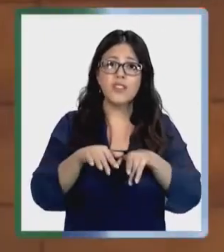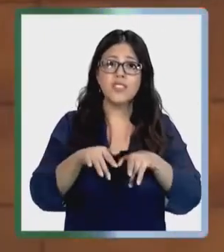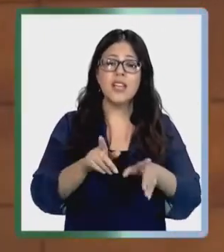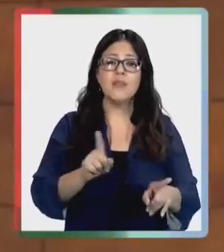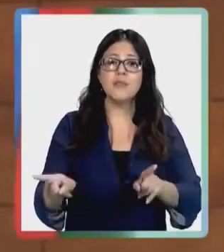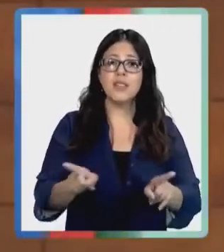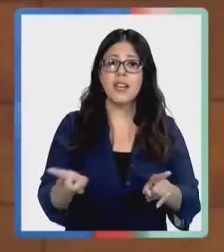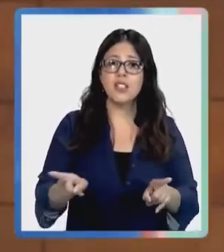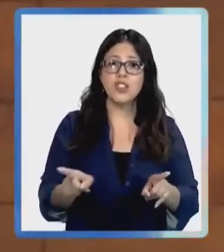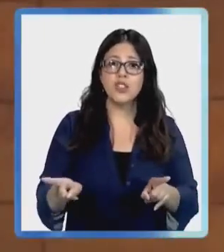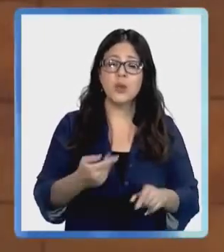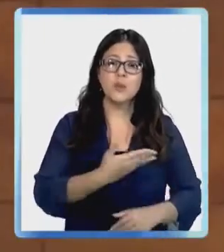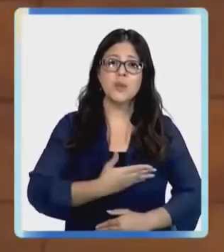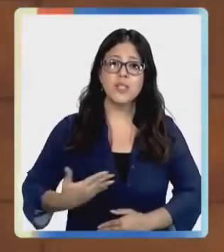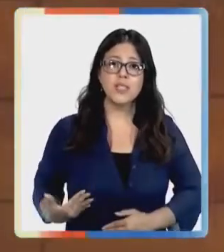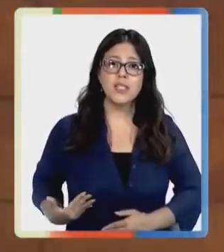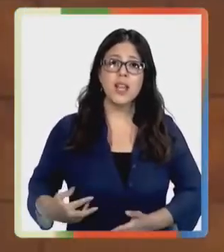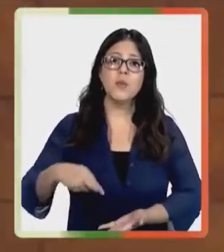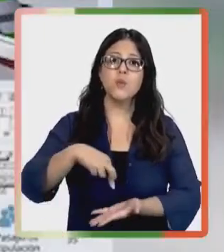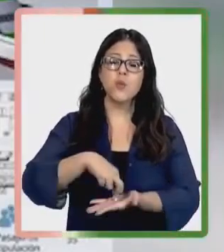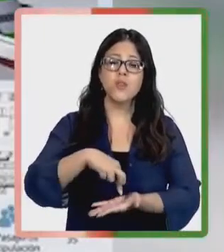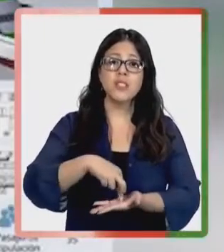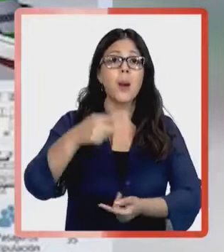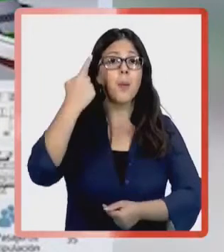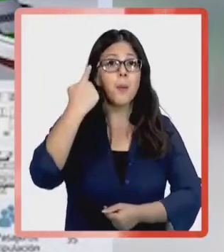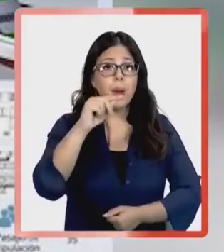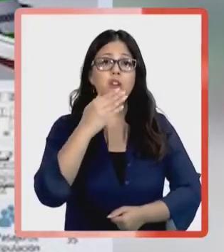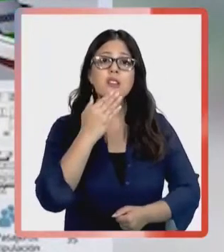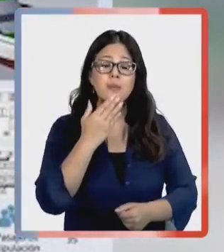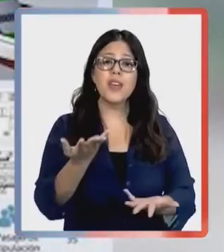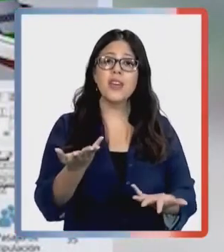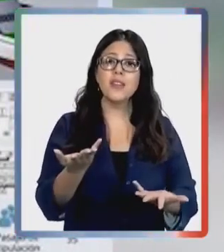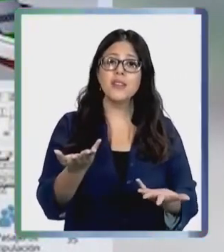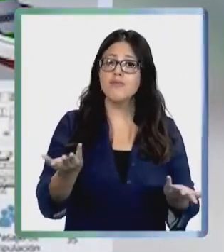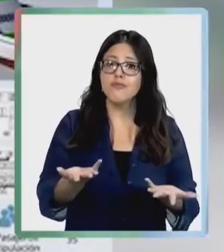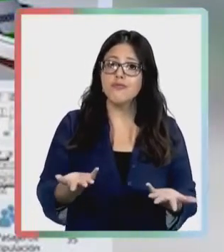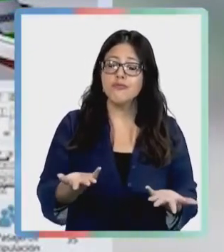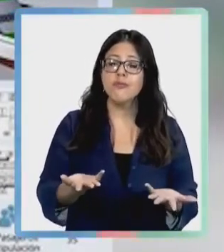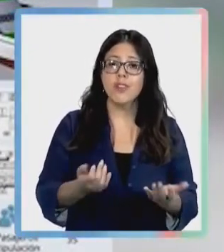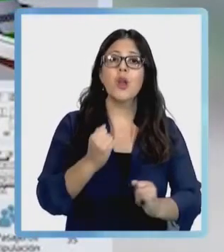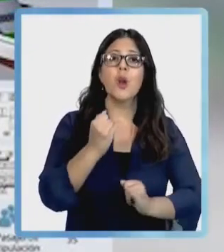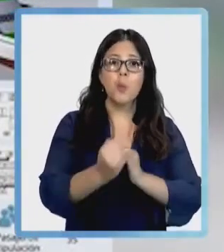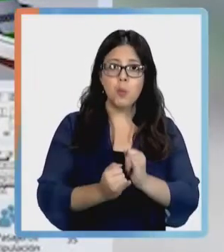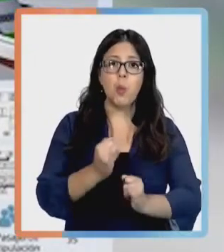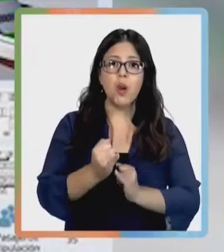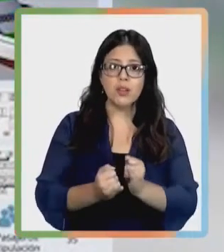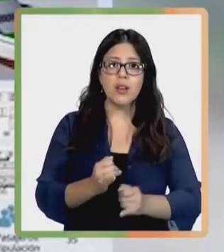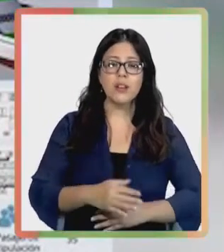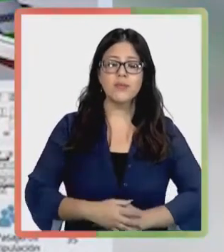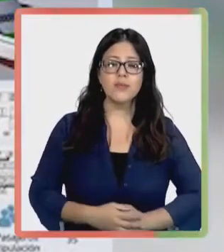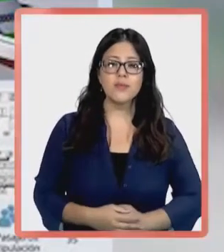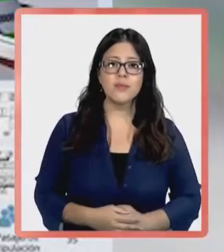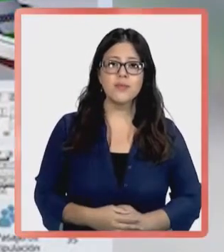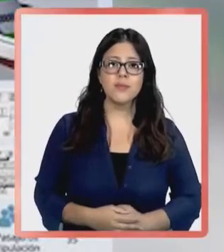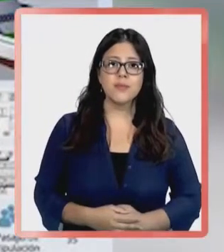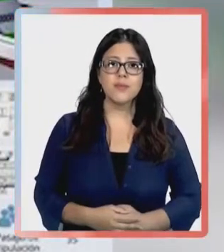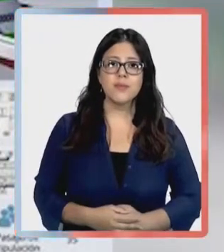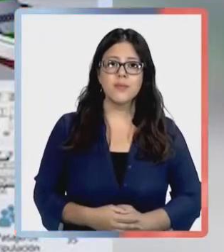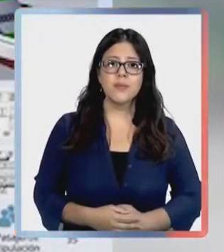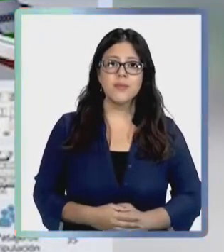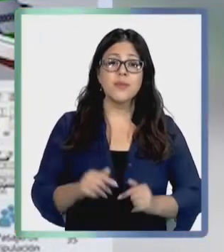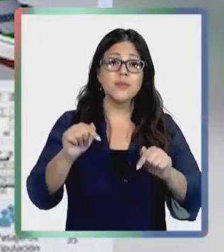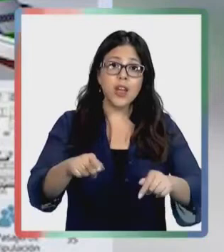la vamos a realizar vía online. En la encuesta se consultará, además de los datos personales, la comuna